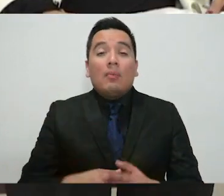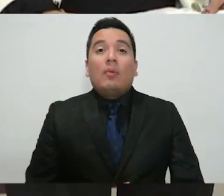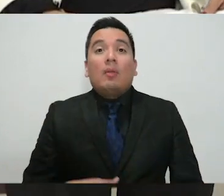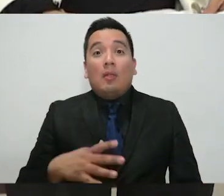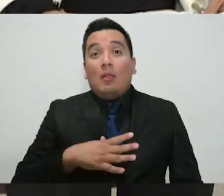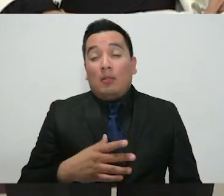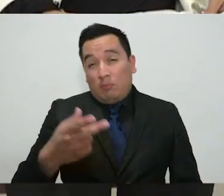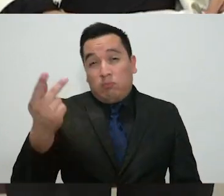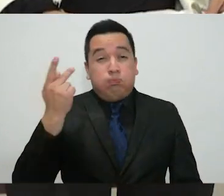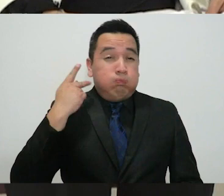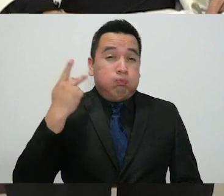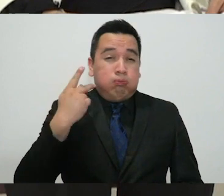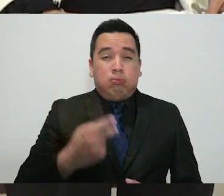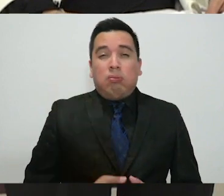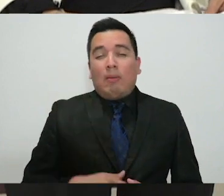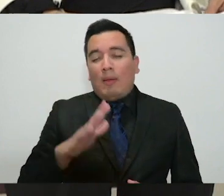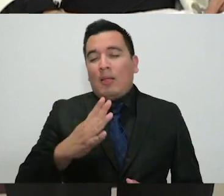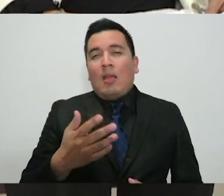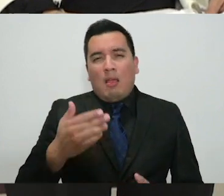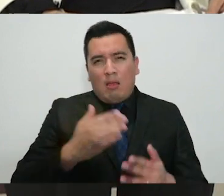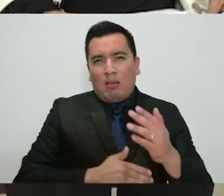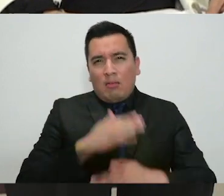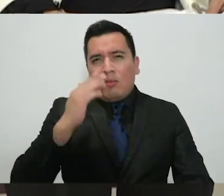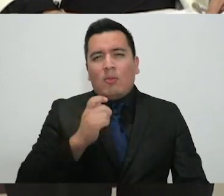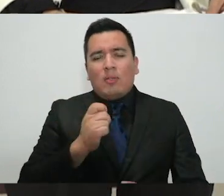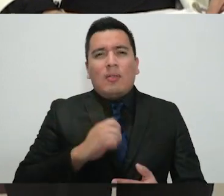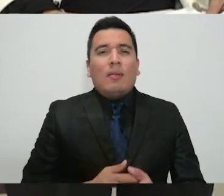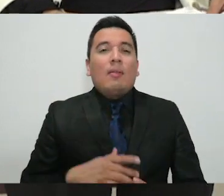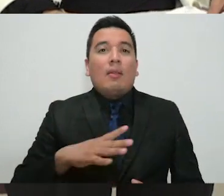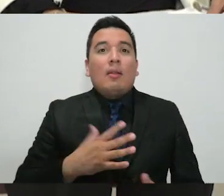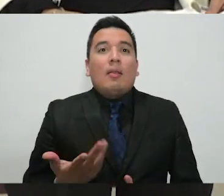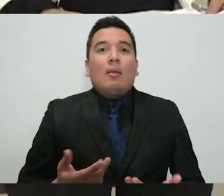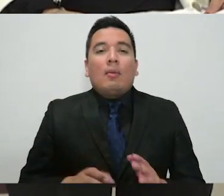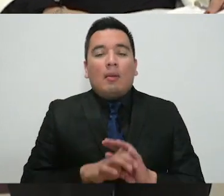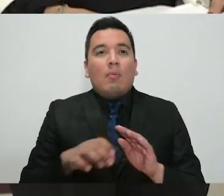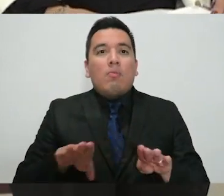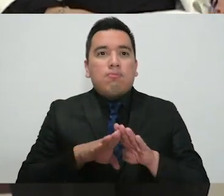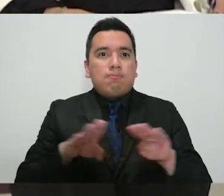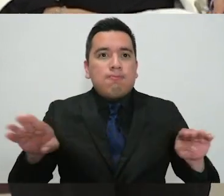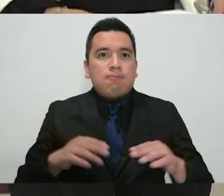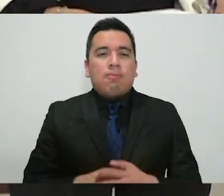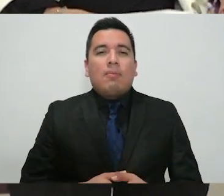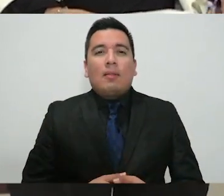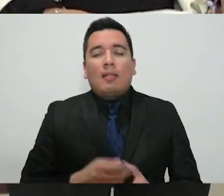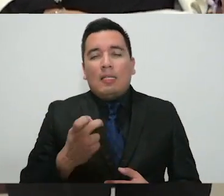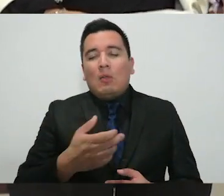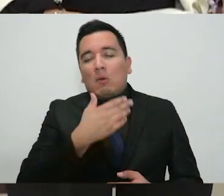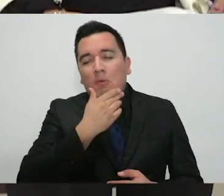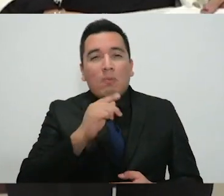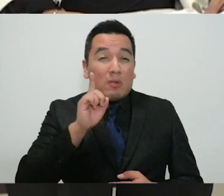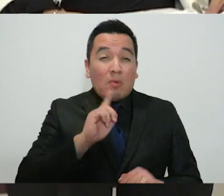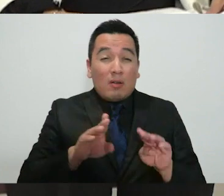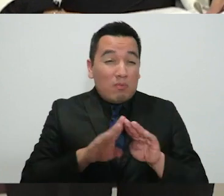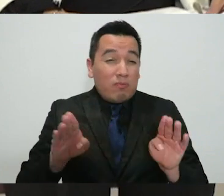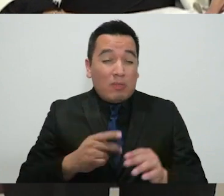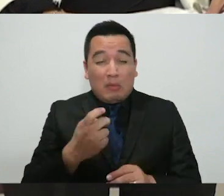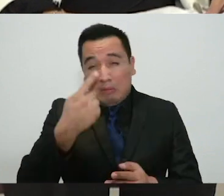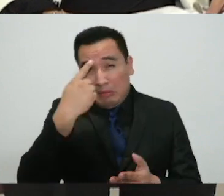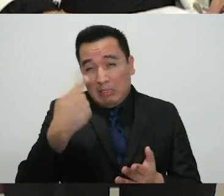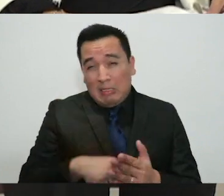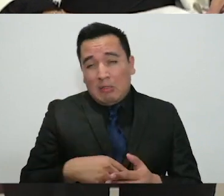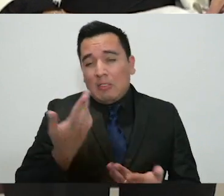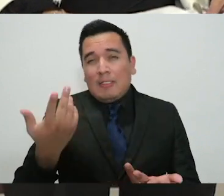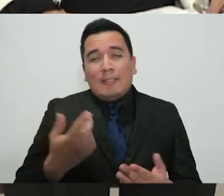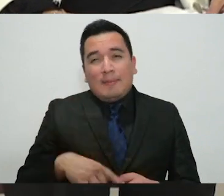política que ha sido muy exitosa, que es la agenda de la paridad de género. Yo creo que difícilmente